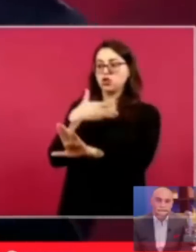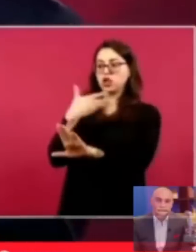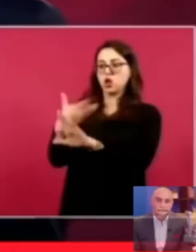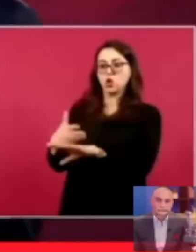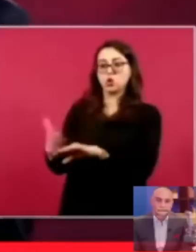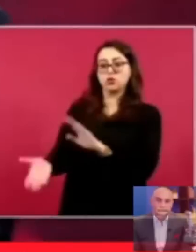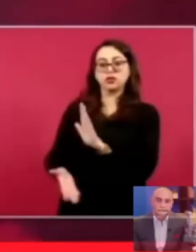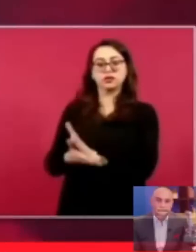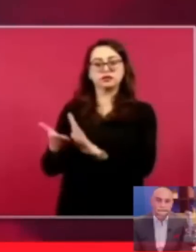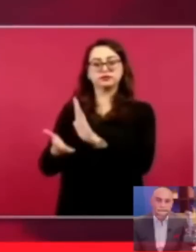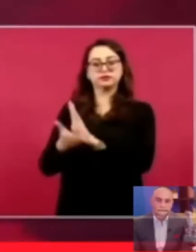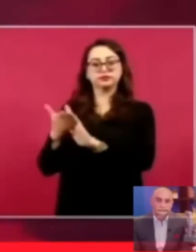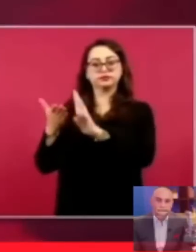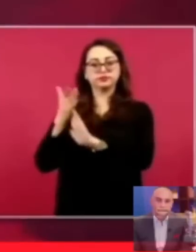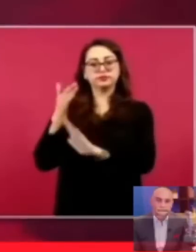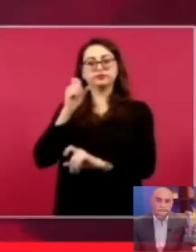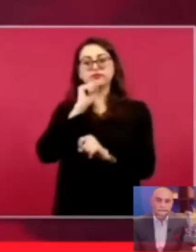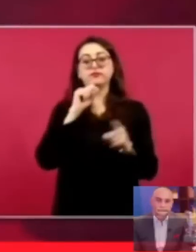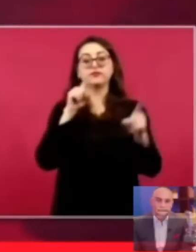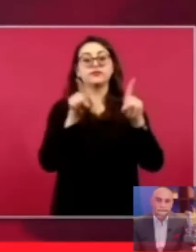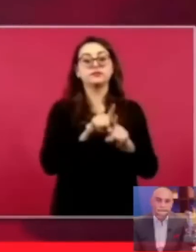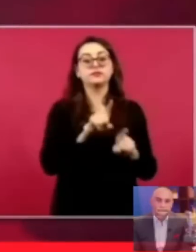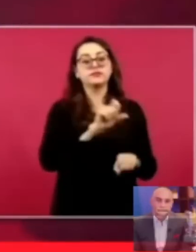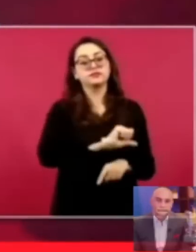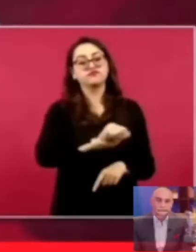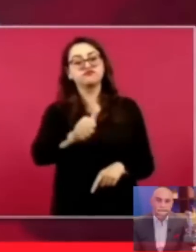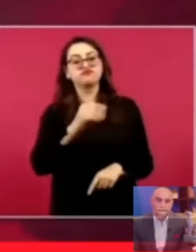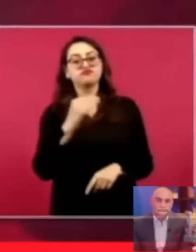y es el que ha presentado todos